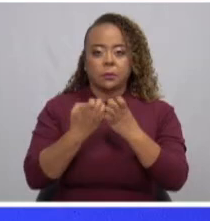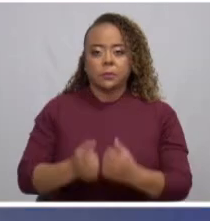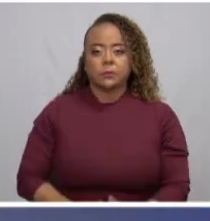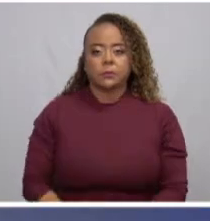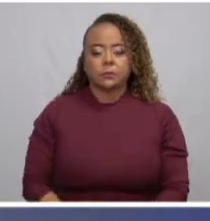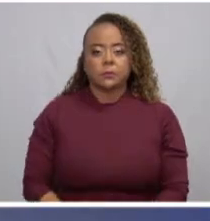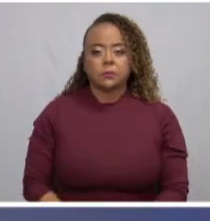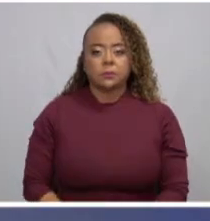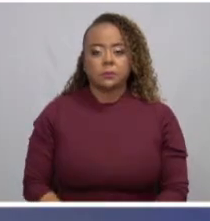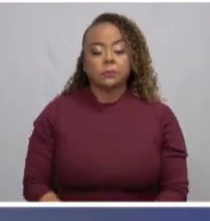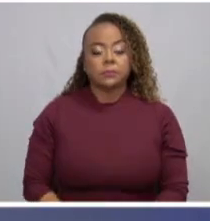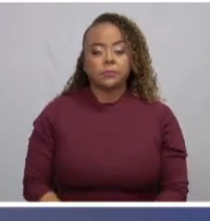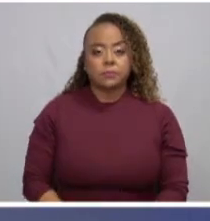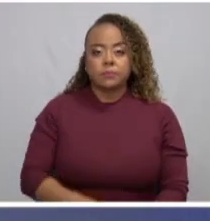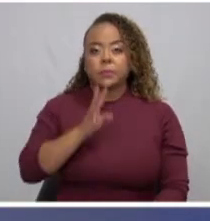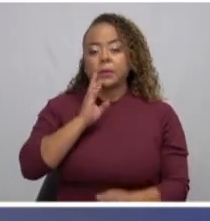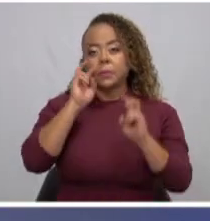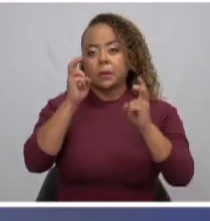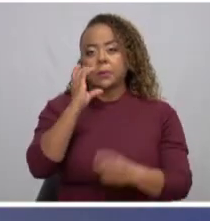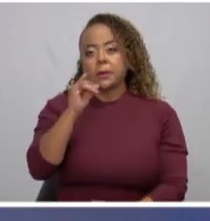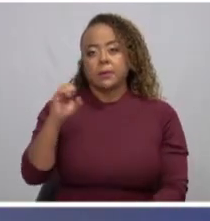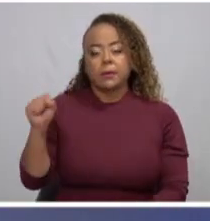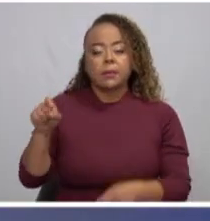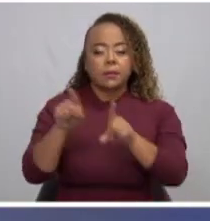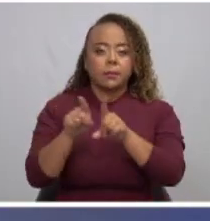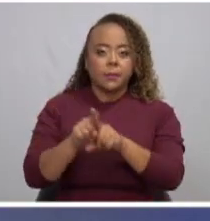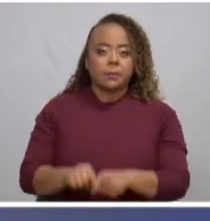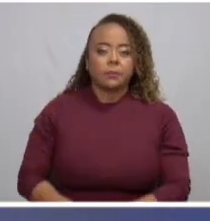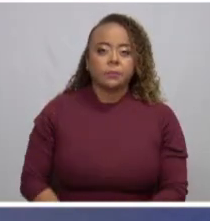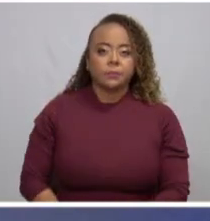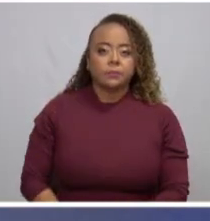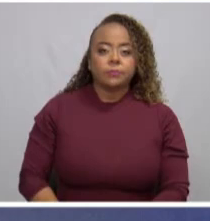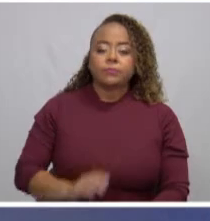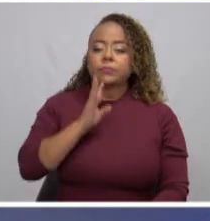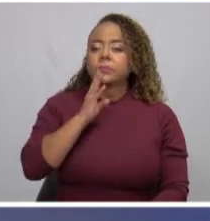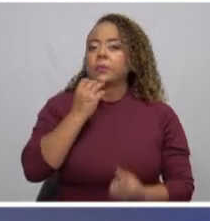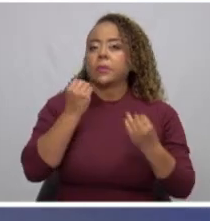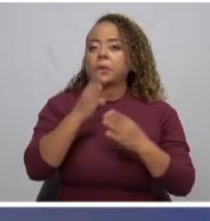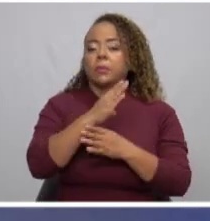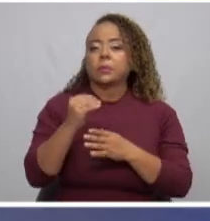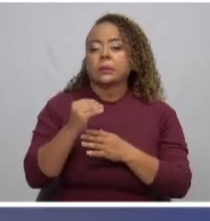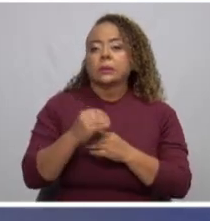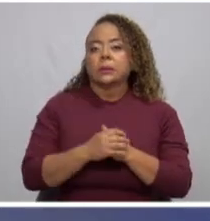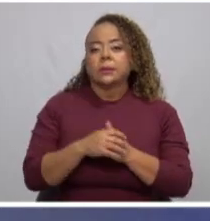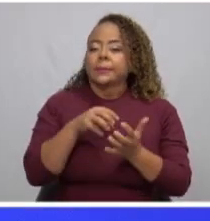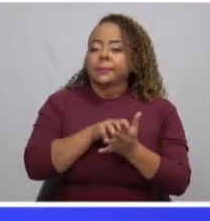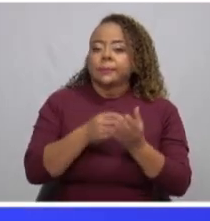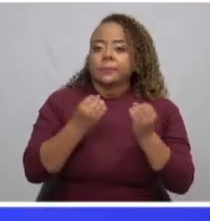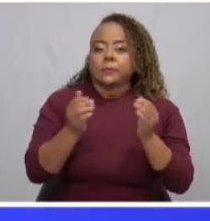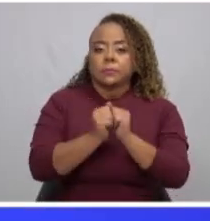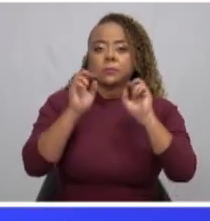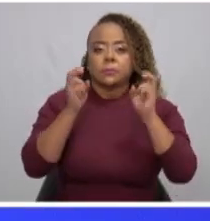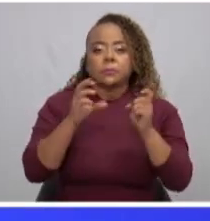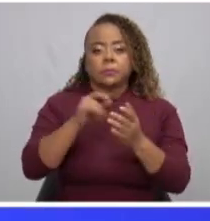Okay Incluso si hablamos de temas de la caja Está también el hecho de que se ha hablado mucho y se ha especulado mucho con el tema de